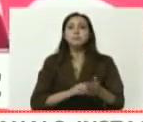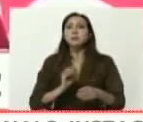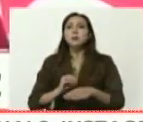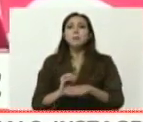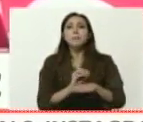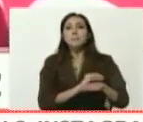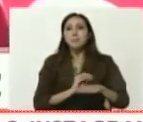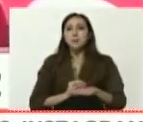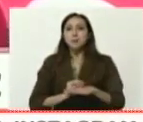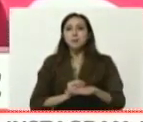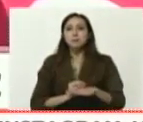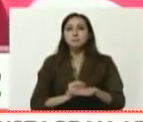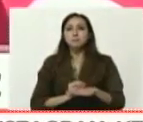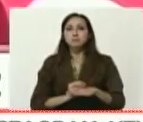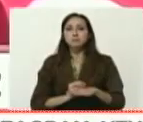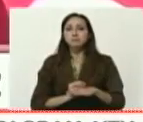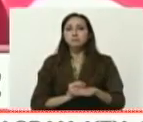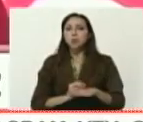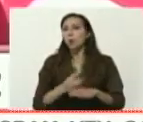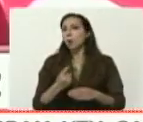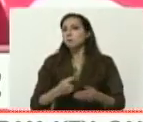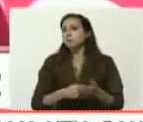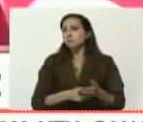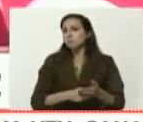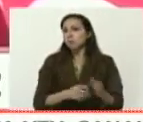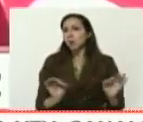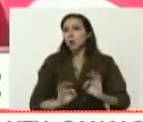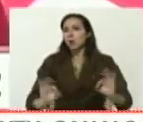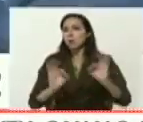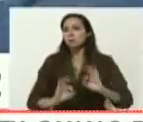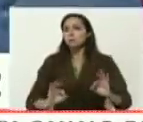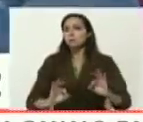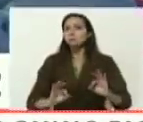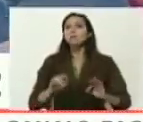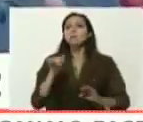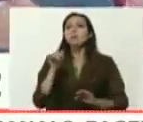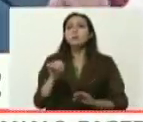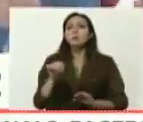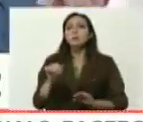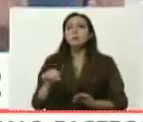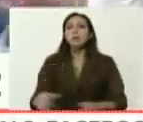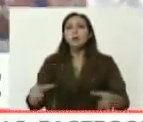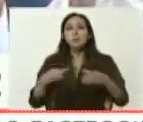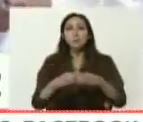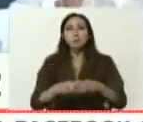sin deuda, en el Partido Socialista Unido. Porque tuvimos